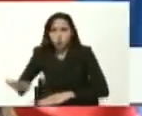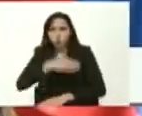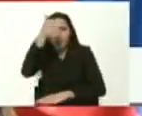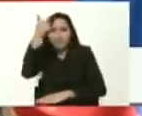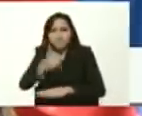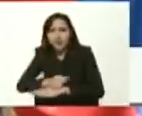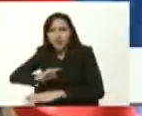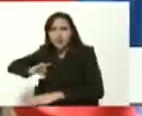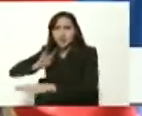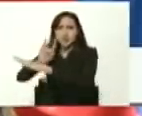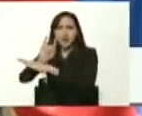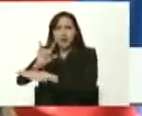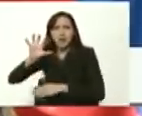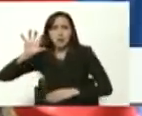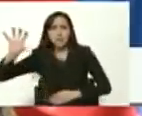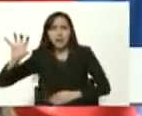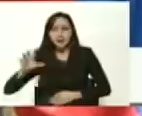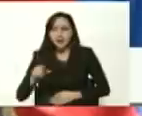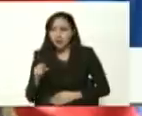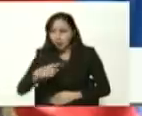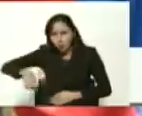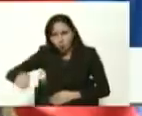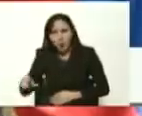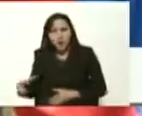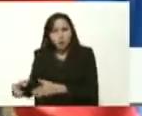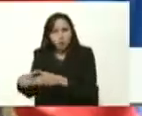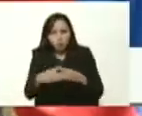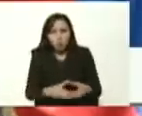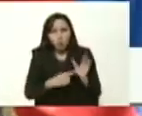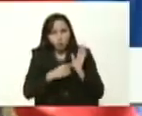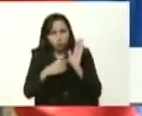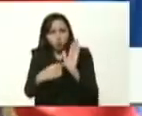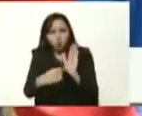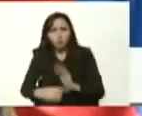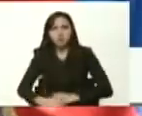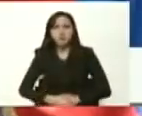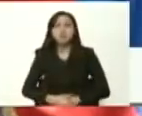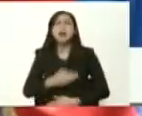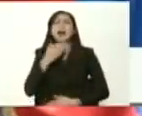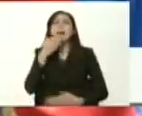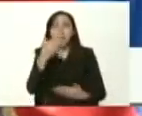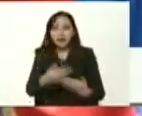traidores a la patria como estos que aquí hemos mencionado. Muchas gracias.